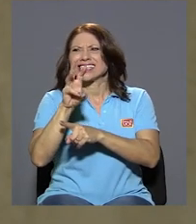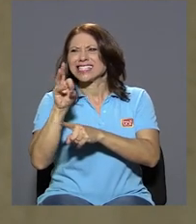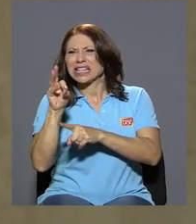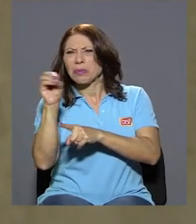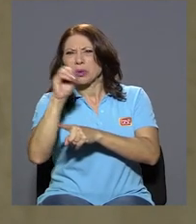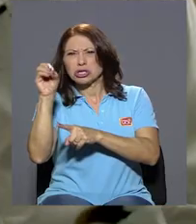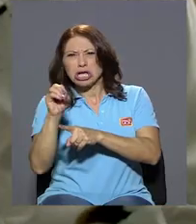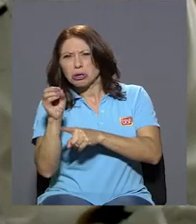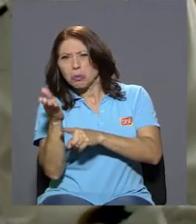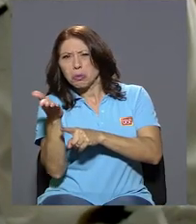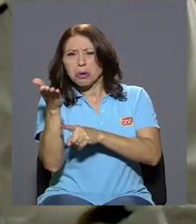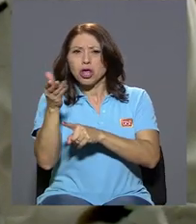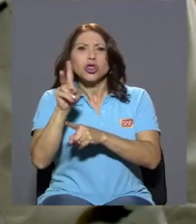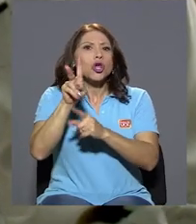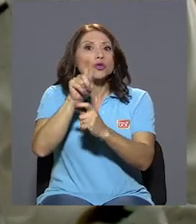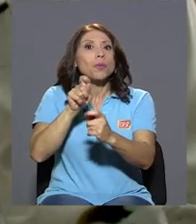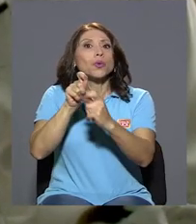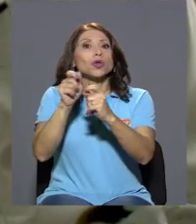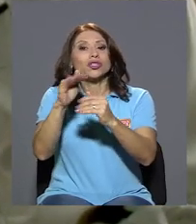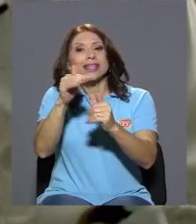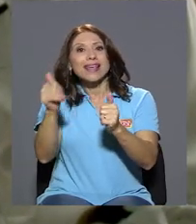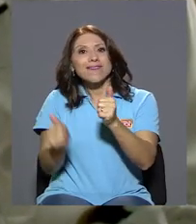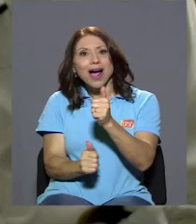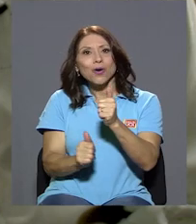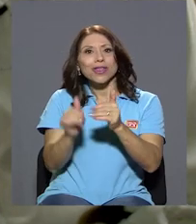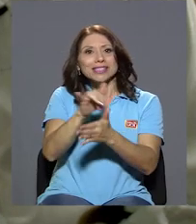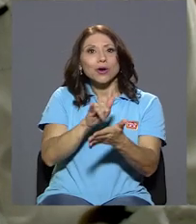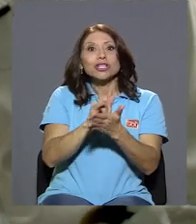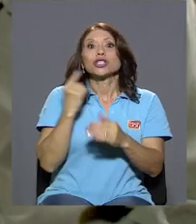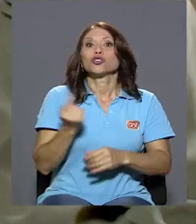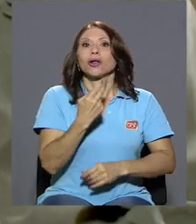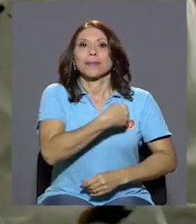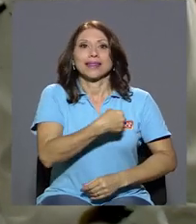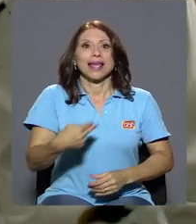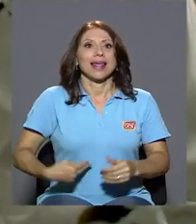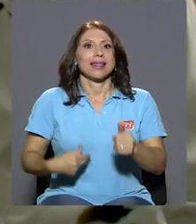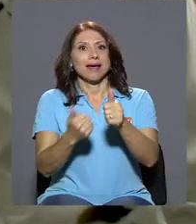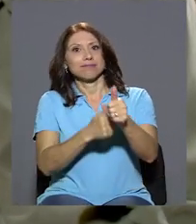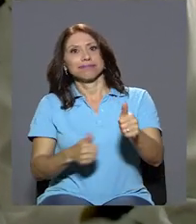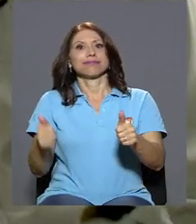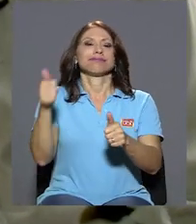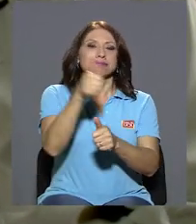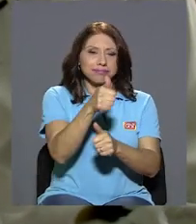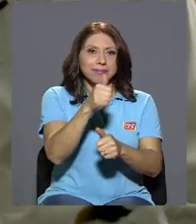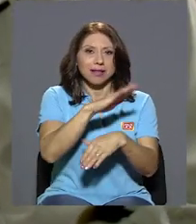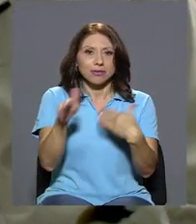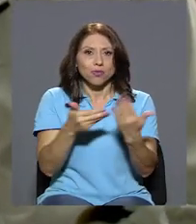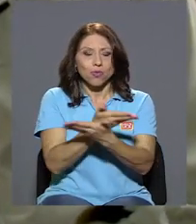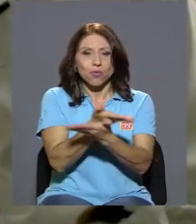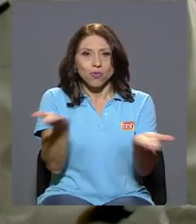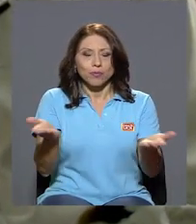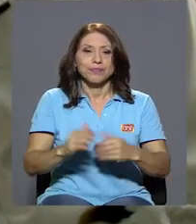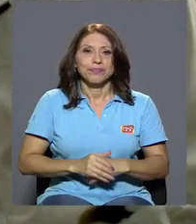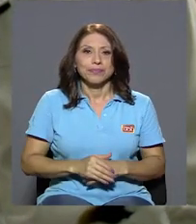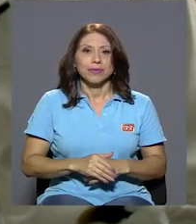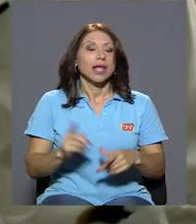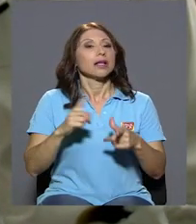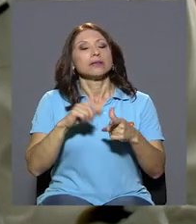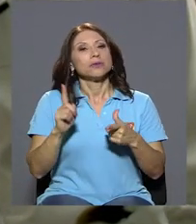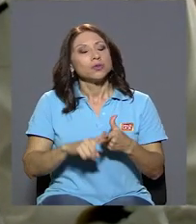puntos por debajo de la 11 y sólo heredia superaba a todos entonces este